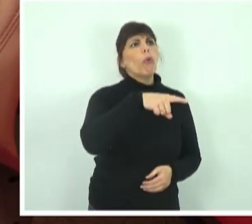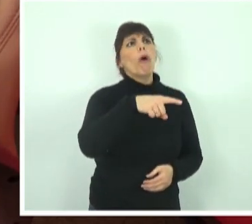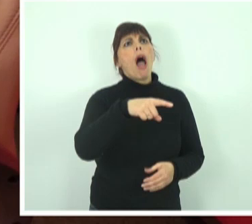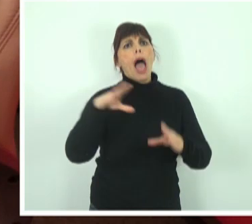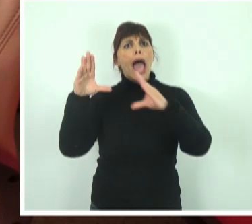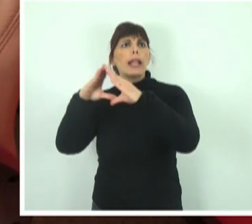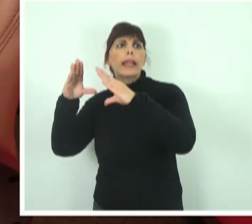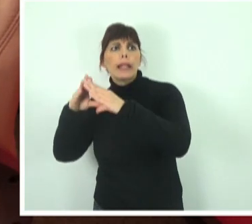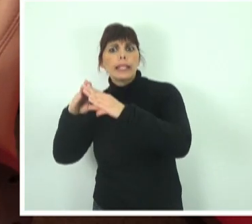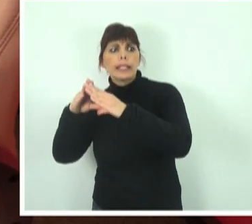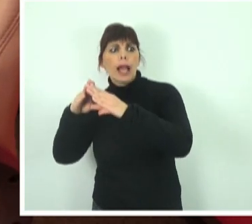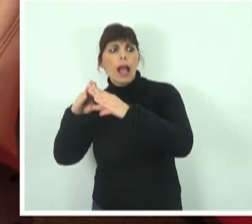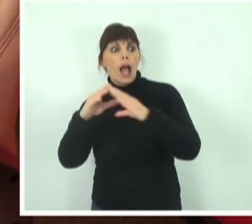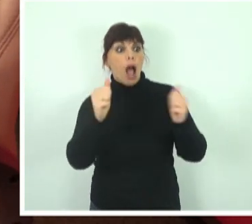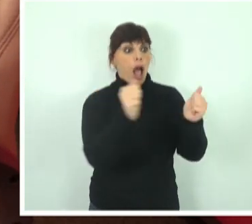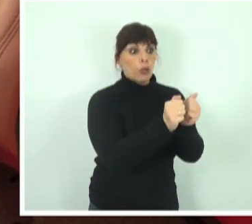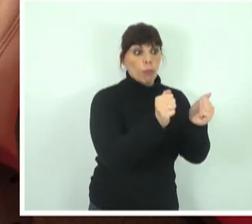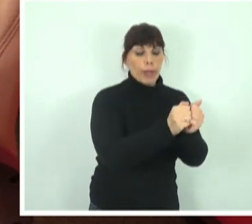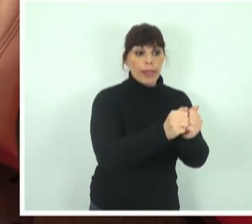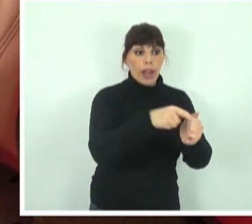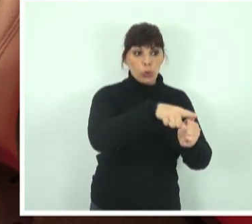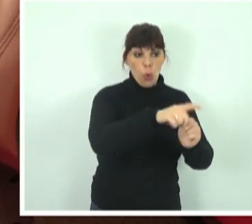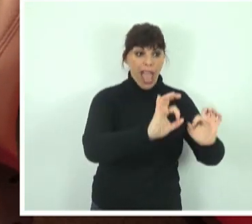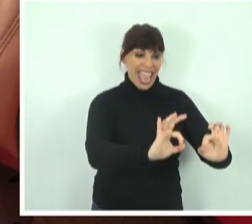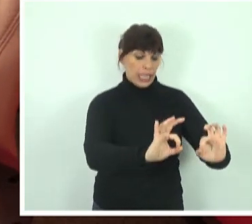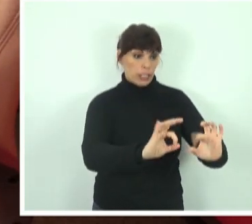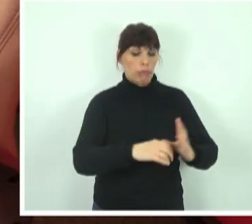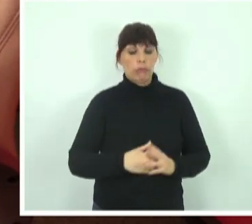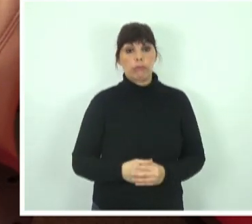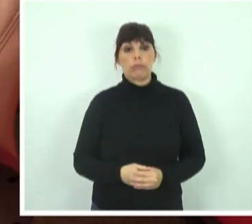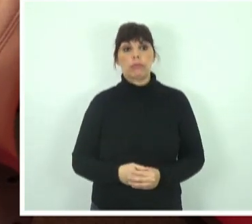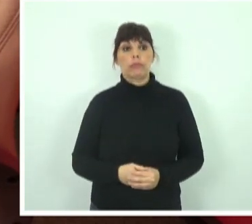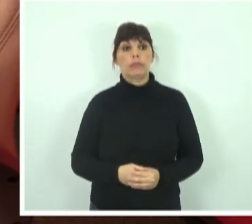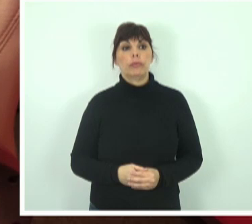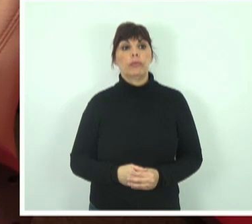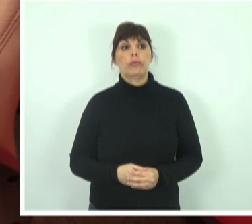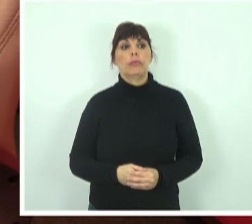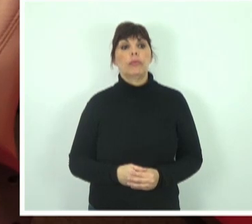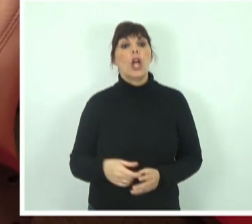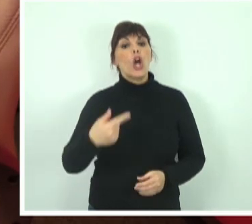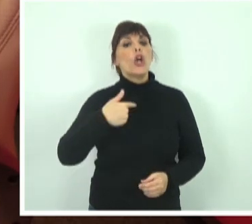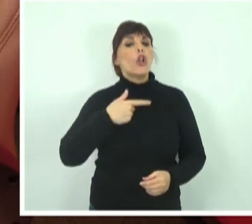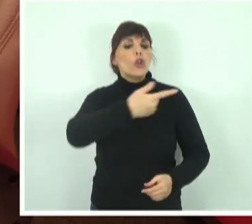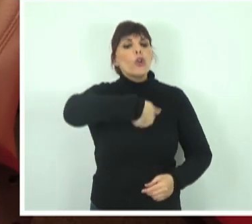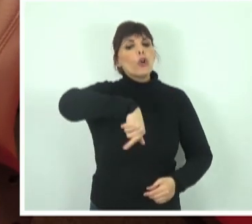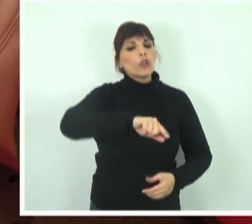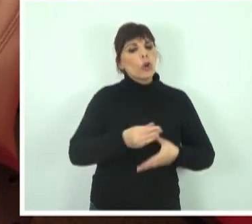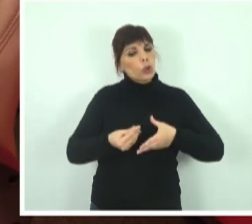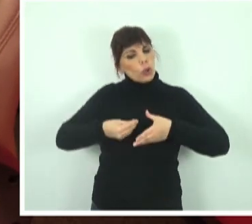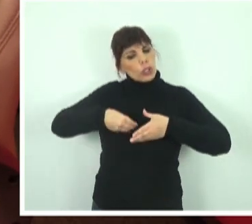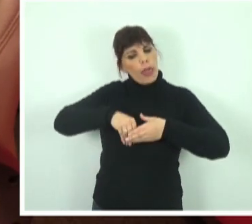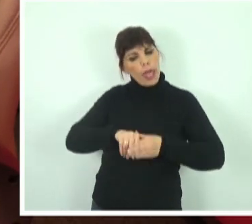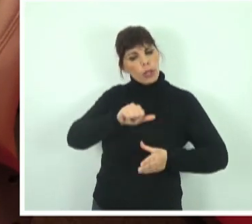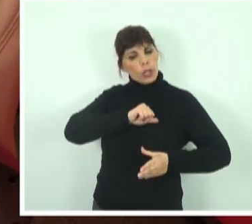la iglesia. La Biblia te llama, sí, la Biblia nos llama el templo del Espíritu Santo. Tú como